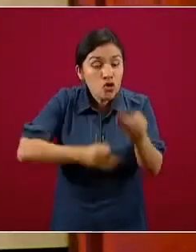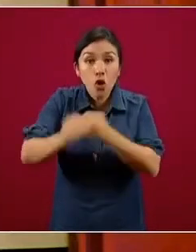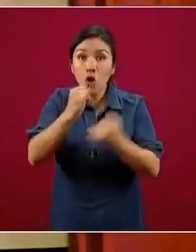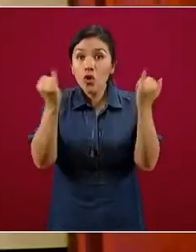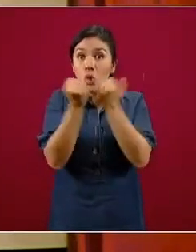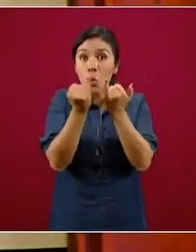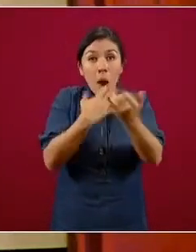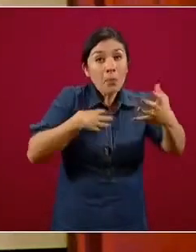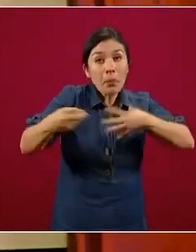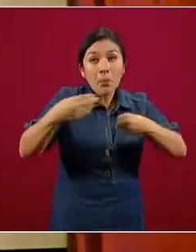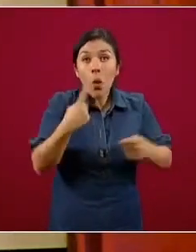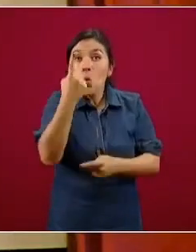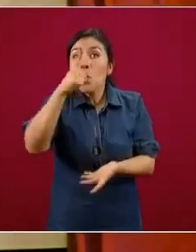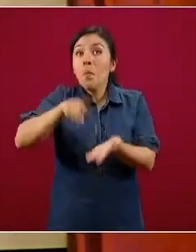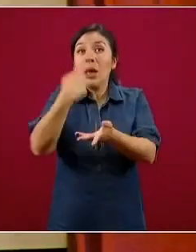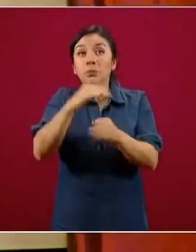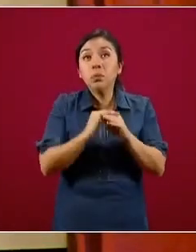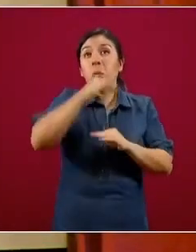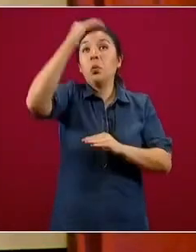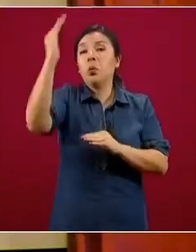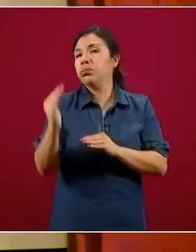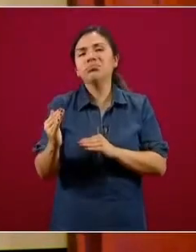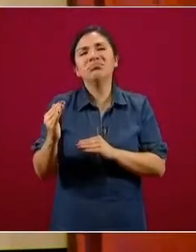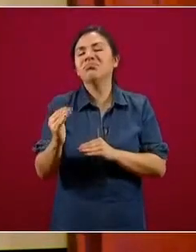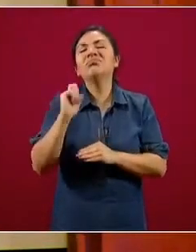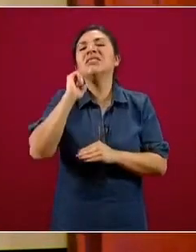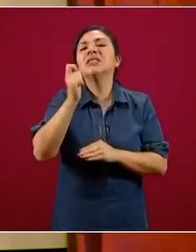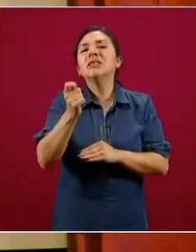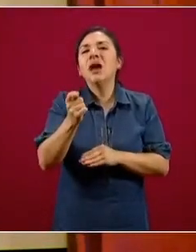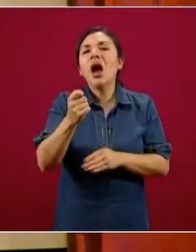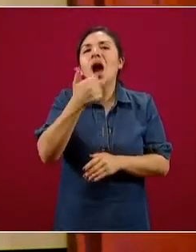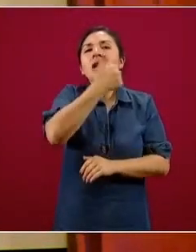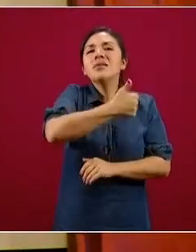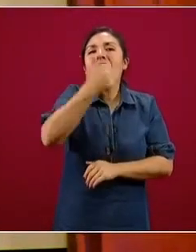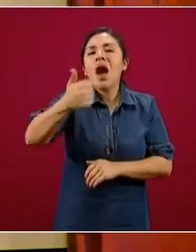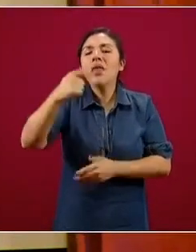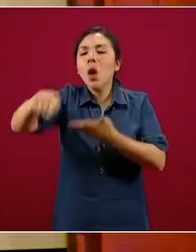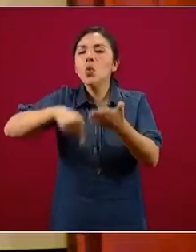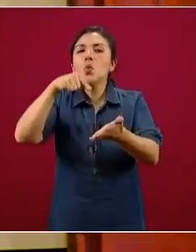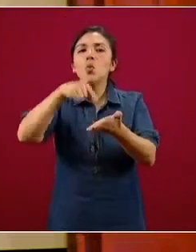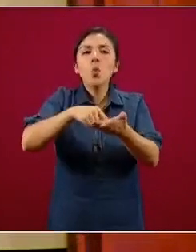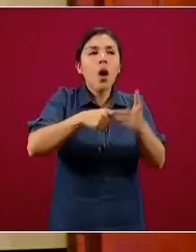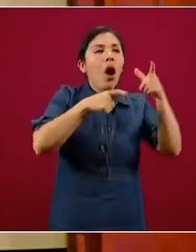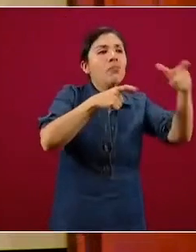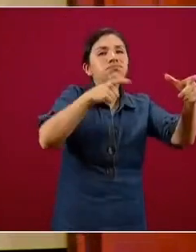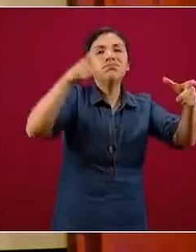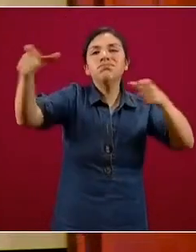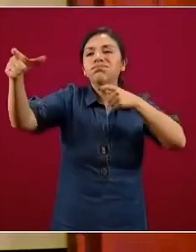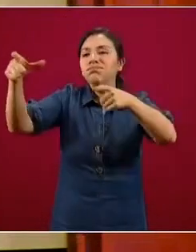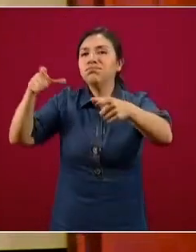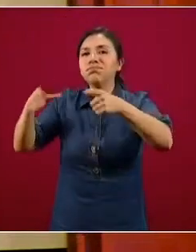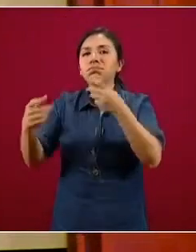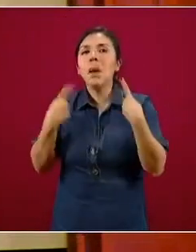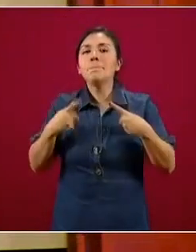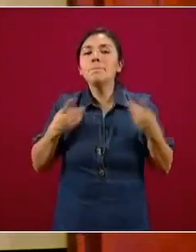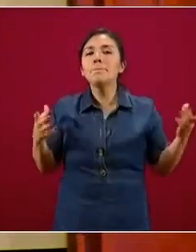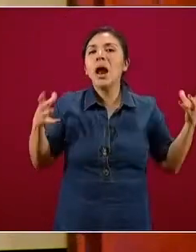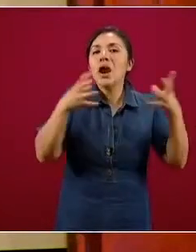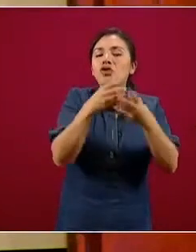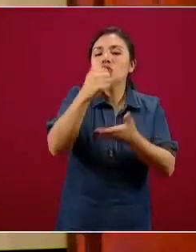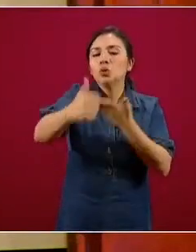simultáneamente en todo el territorio nacional, la epidemia se presenta en cada sitio donde se agrega la población,